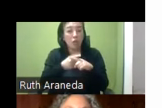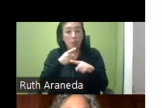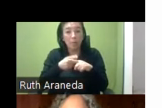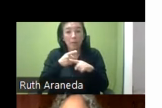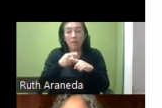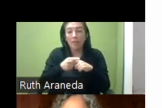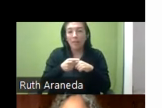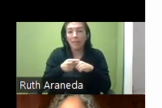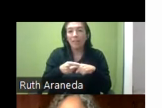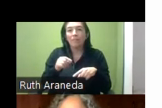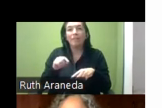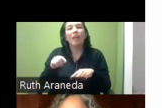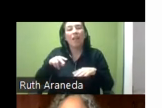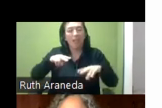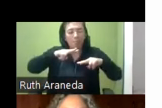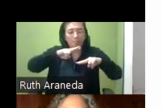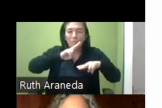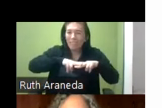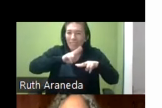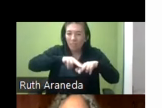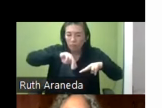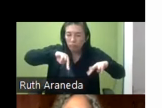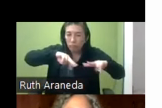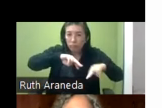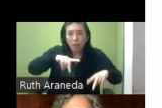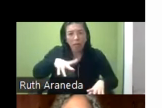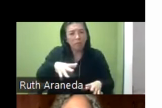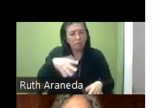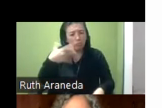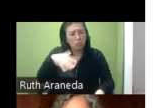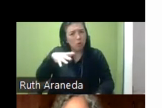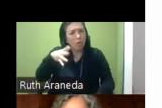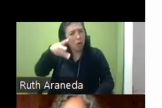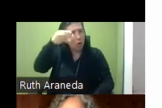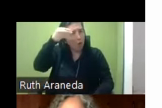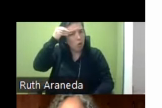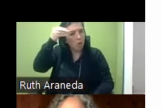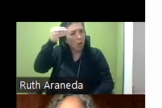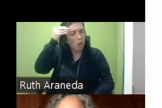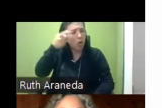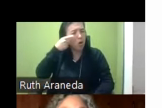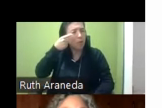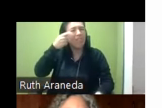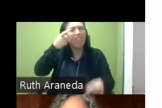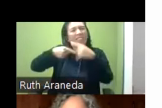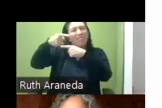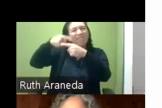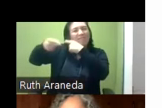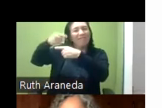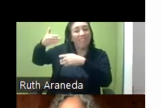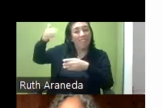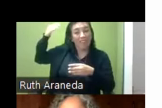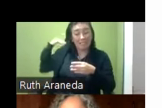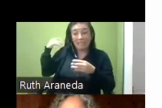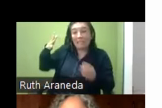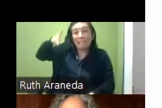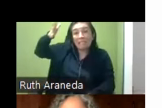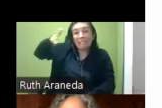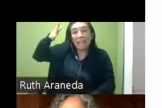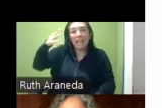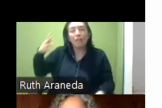La arqueología y la generación de conocimiento sobre el pasado. Esta charla está liderada